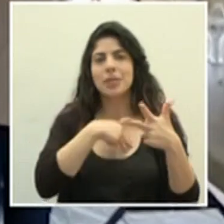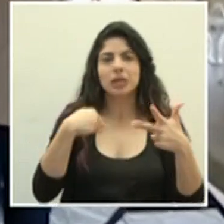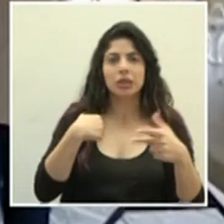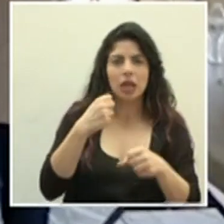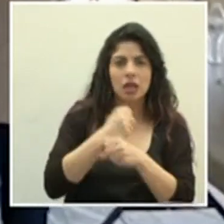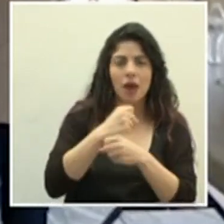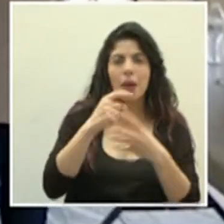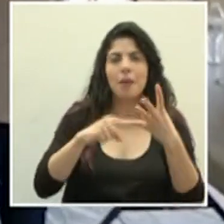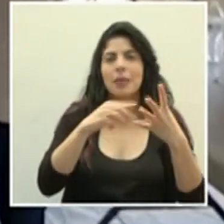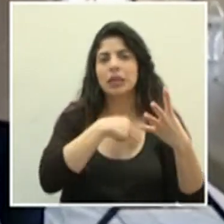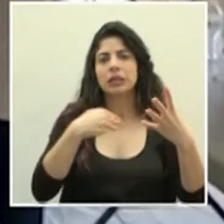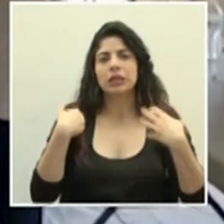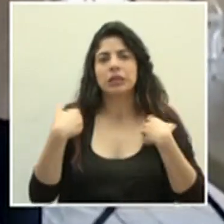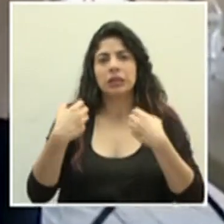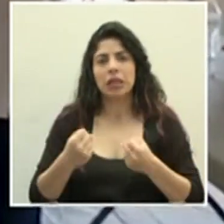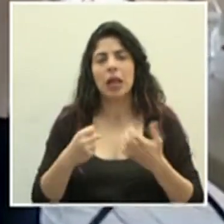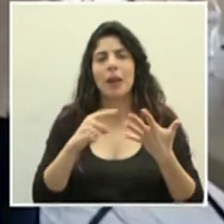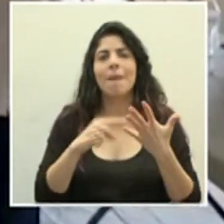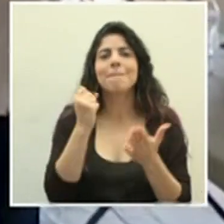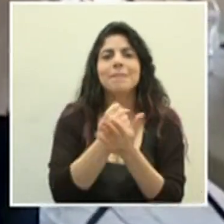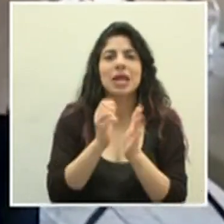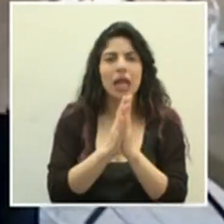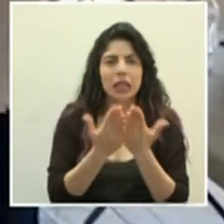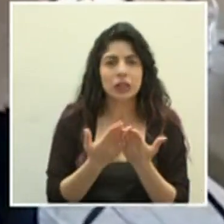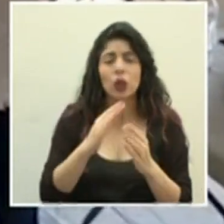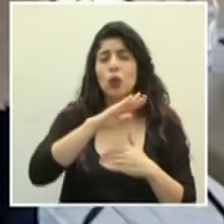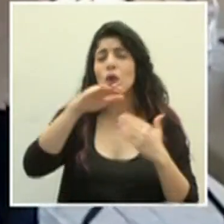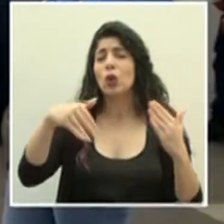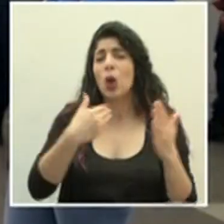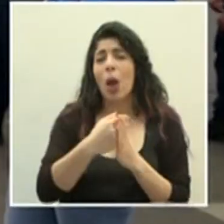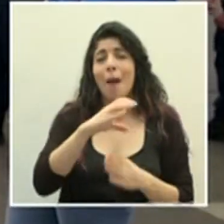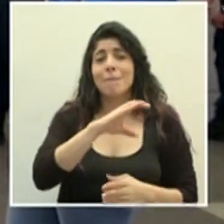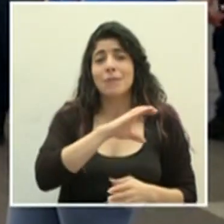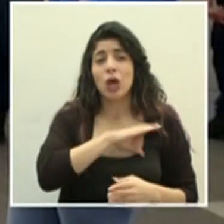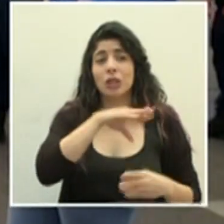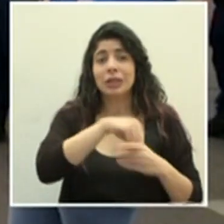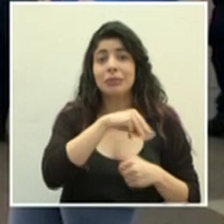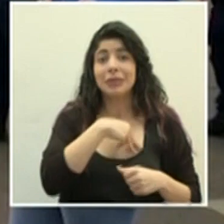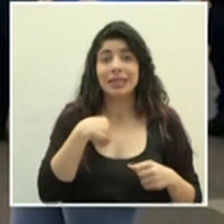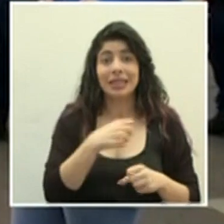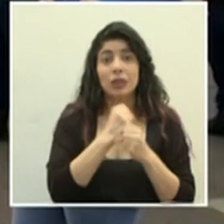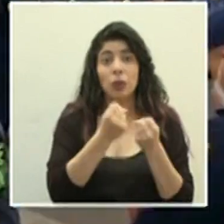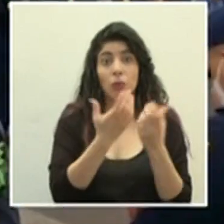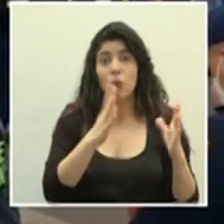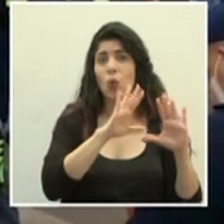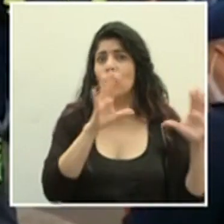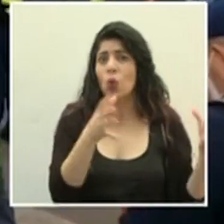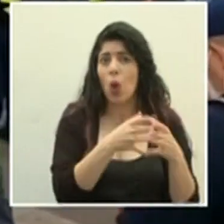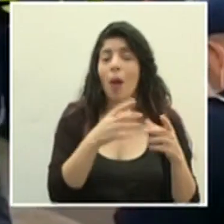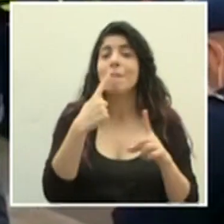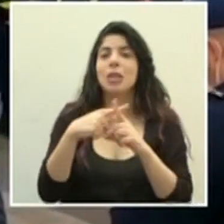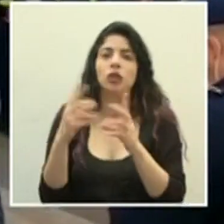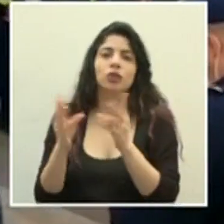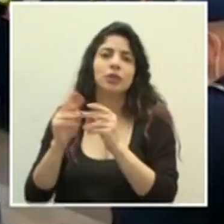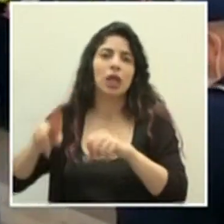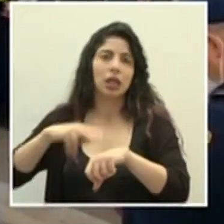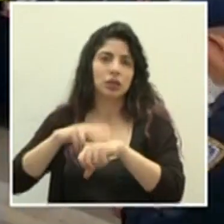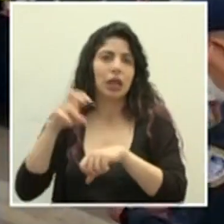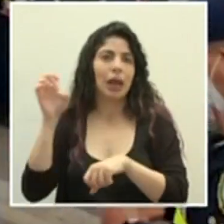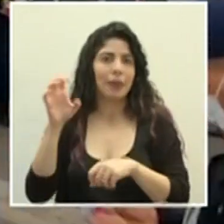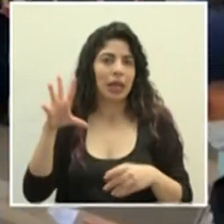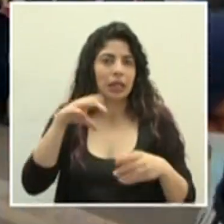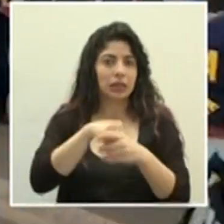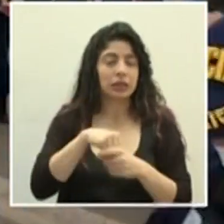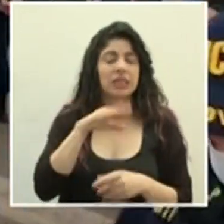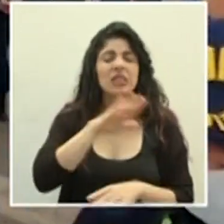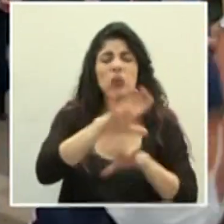el Ministerio de Salud, Migración, todas las policías del Ministerio de Seguridad Pública y la Comisión Nacional de Emergencias. Esto